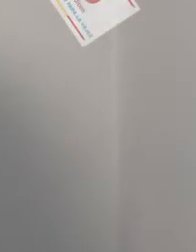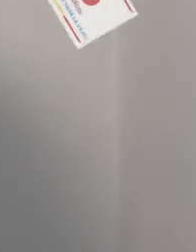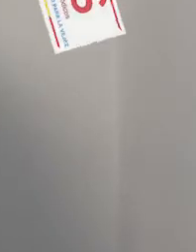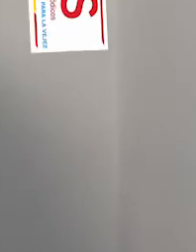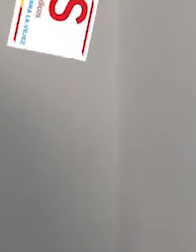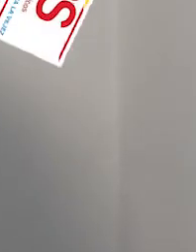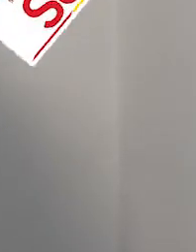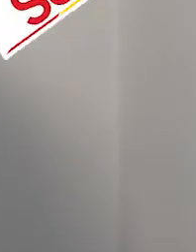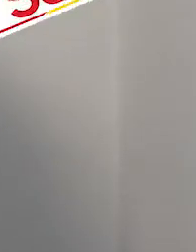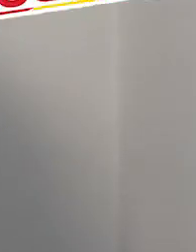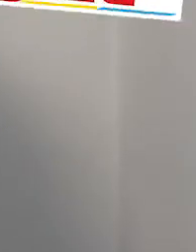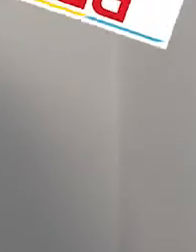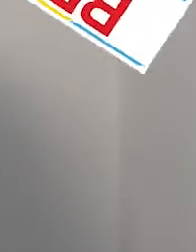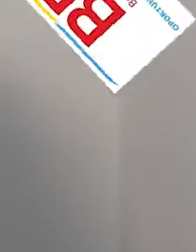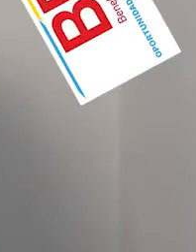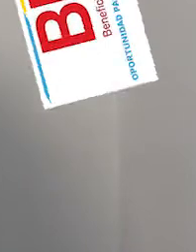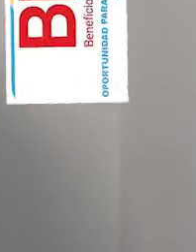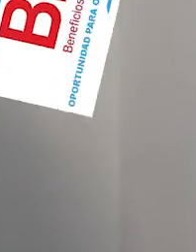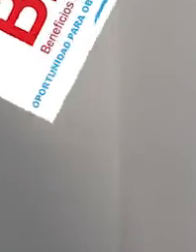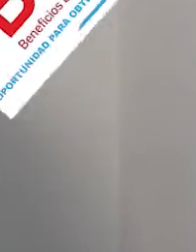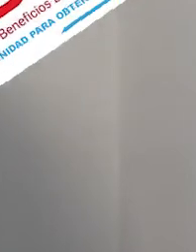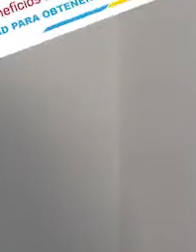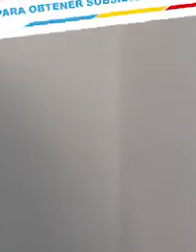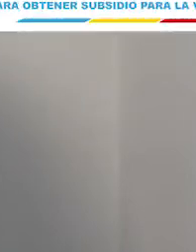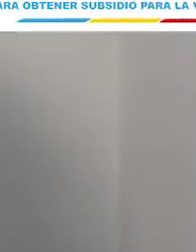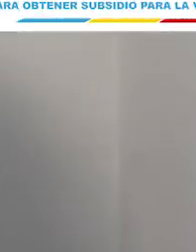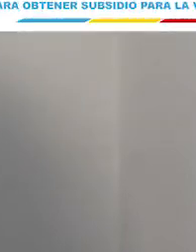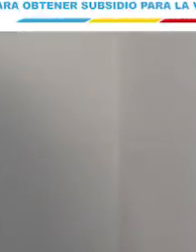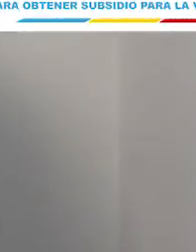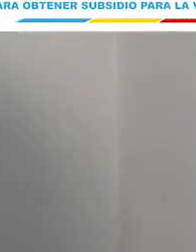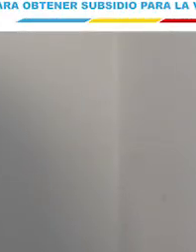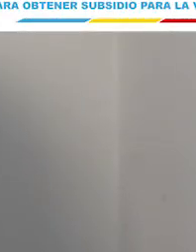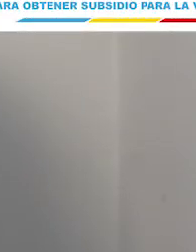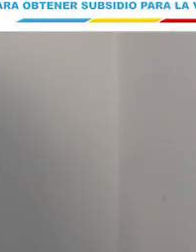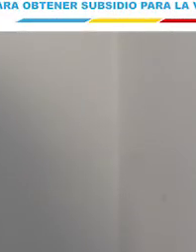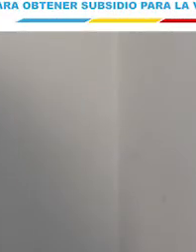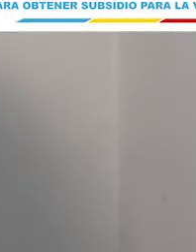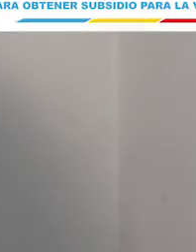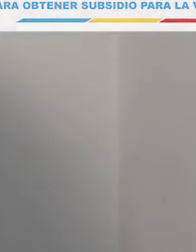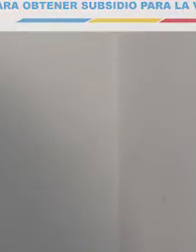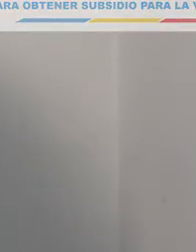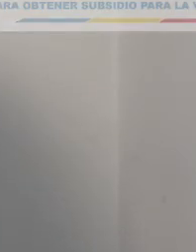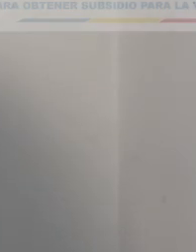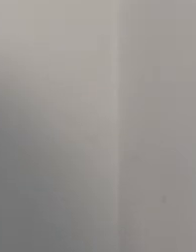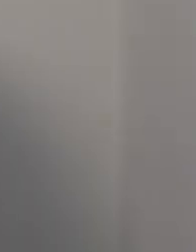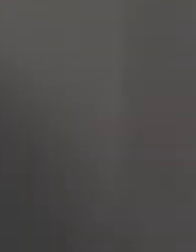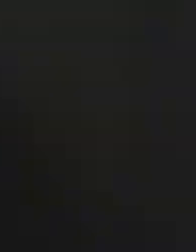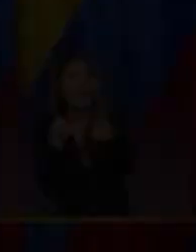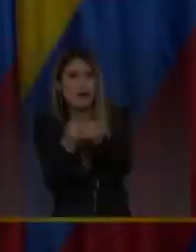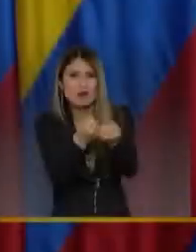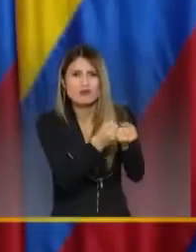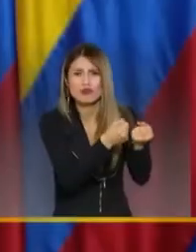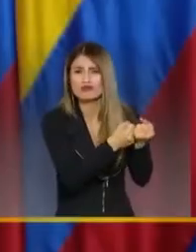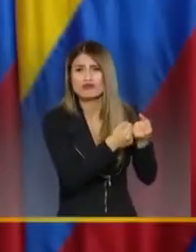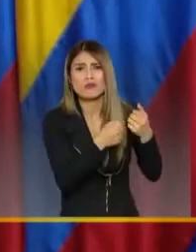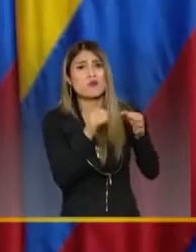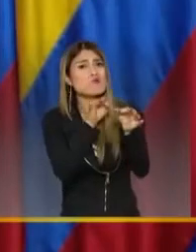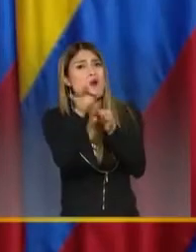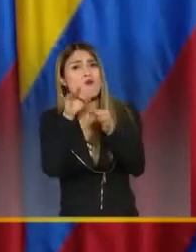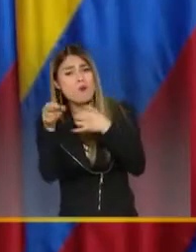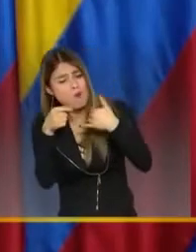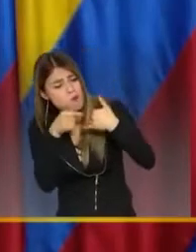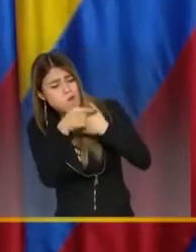Estos subsidios pertenecen a programas netamente asistencialistas que no mejoran la calidad de vida de las personas que los reciben. En